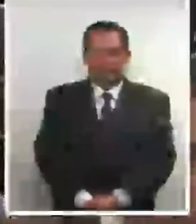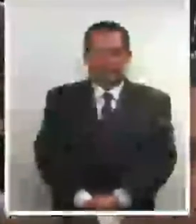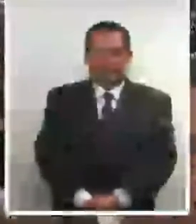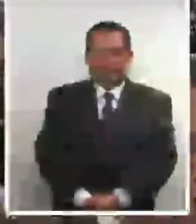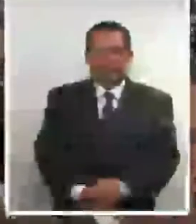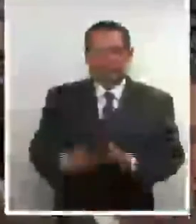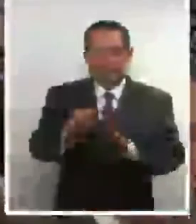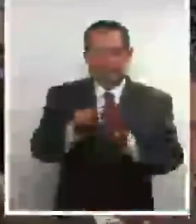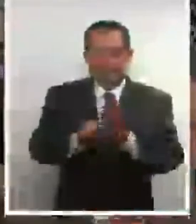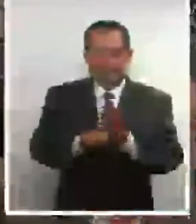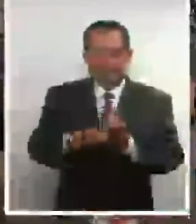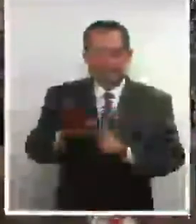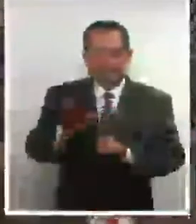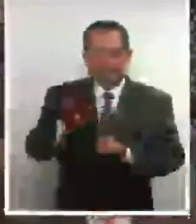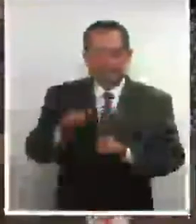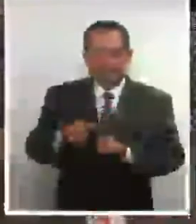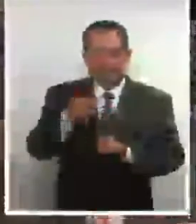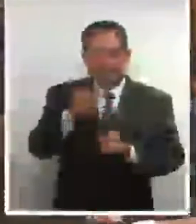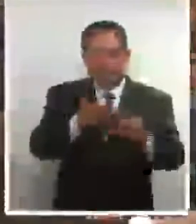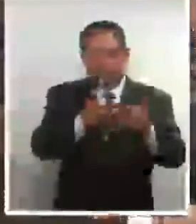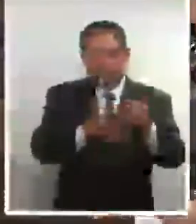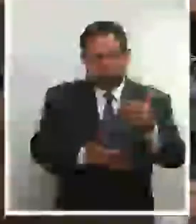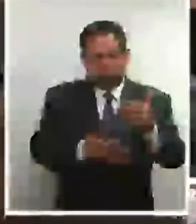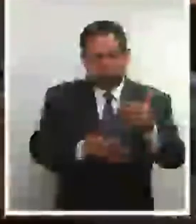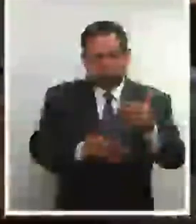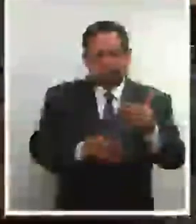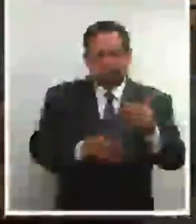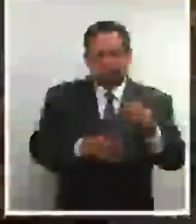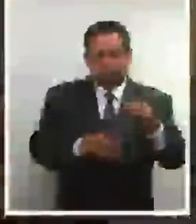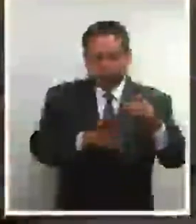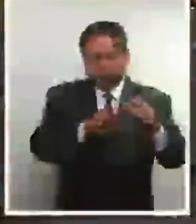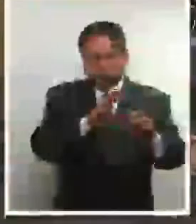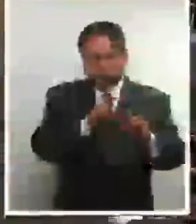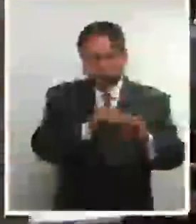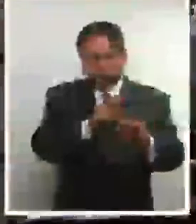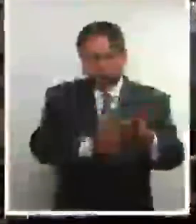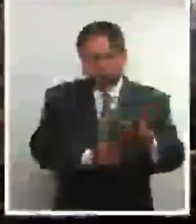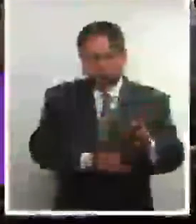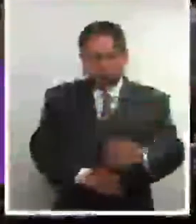Es el artículo 48 en lo general y lo no reservado.